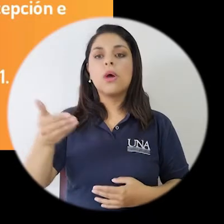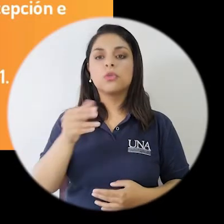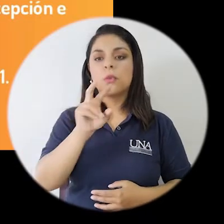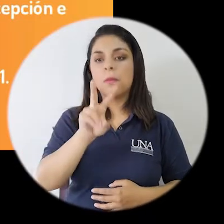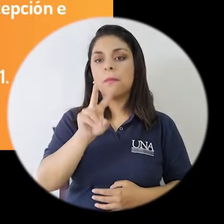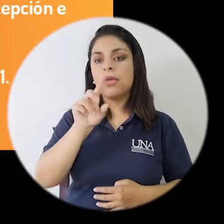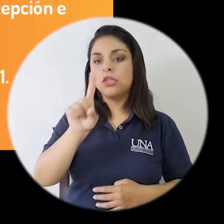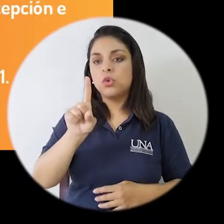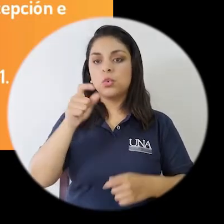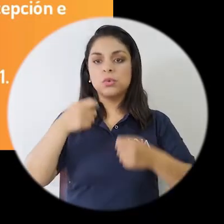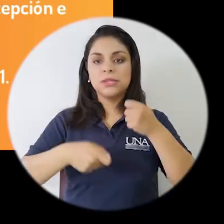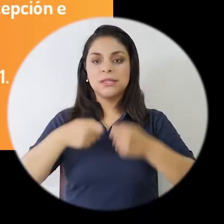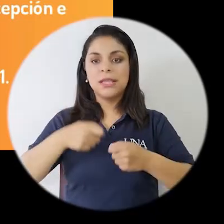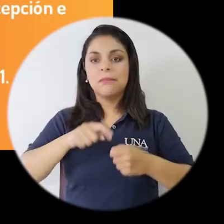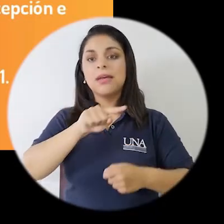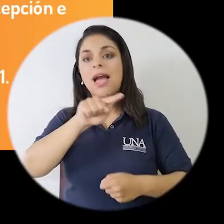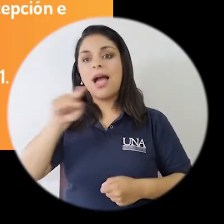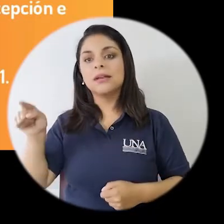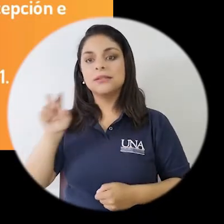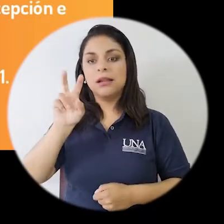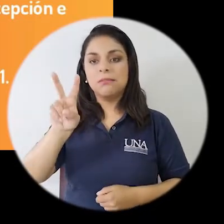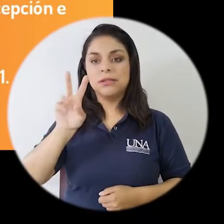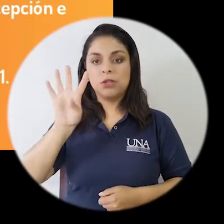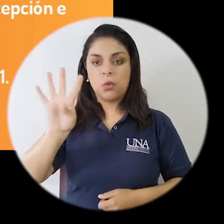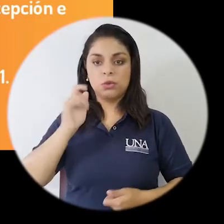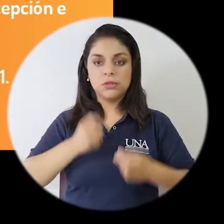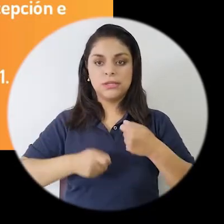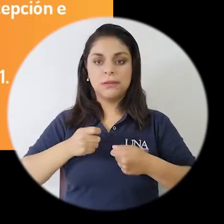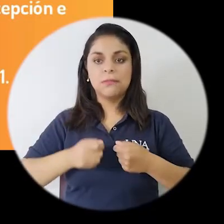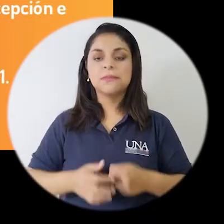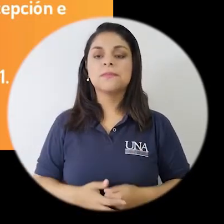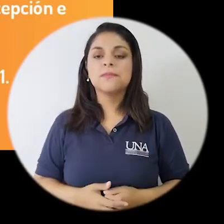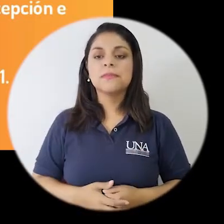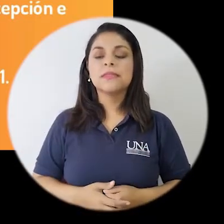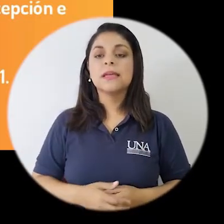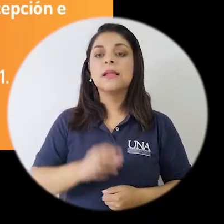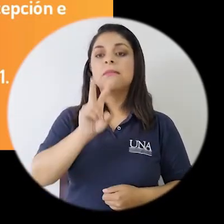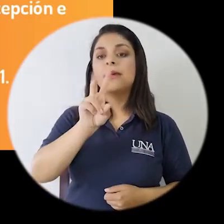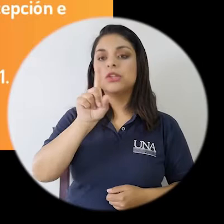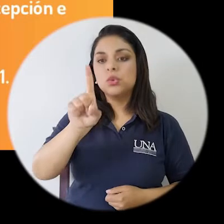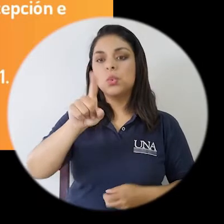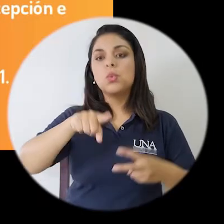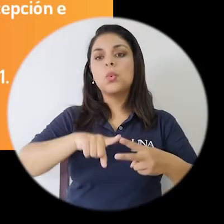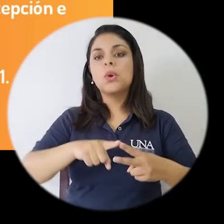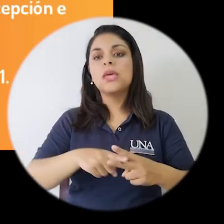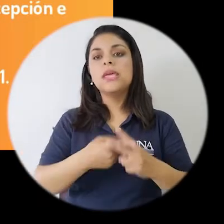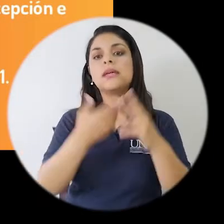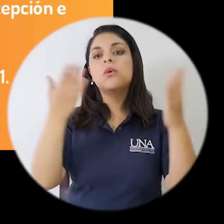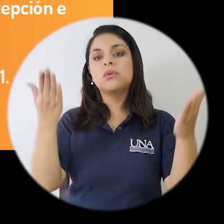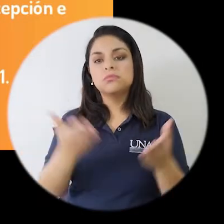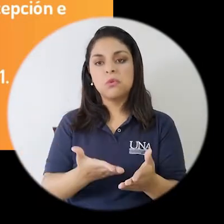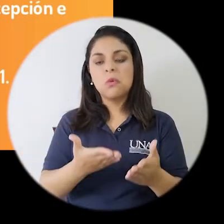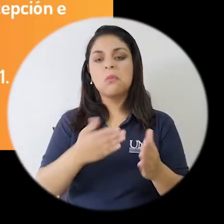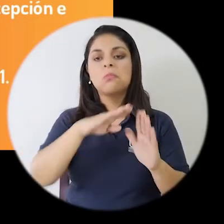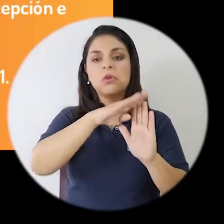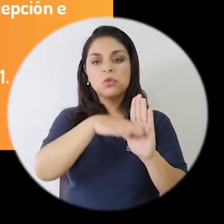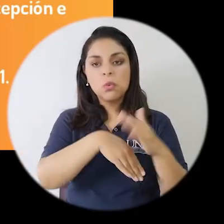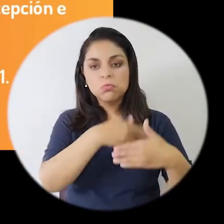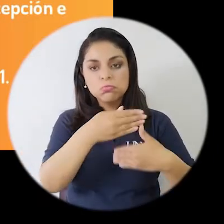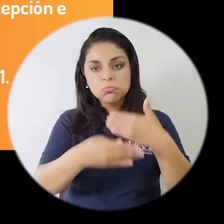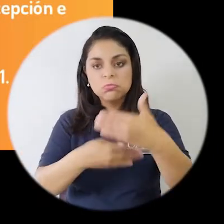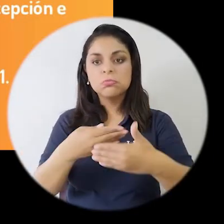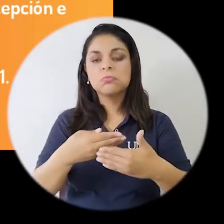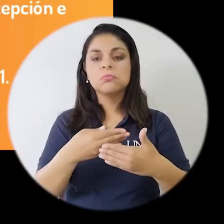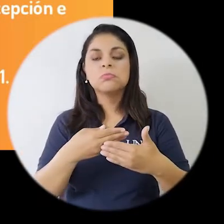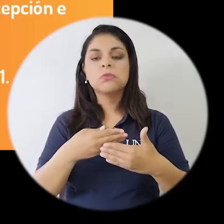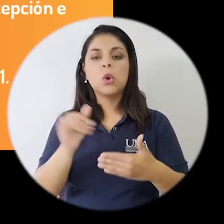Entonces el Congreso va a iniciar el 21 de septiembre y va a finalizar el 24. El 21 van a ser el día de inauguración, actividades protocolarias y